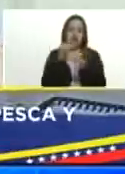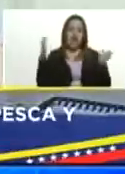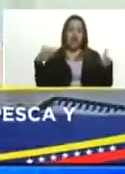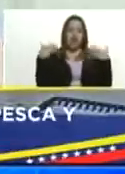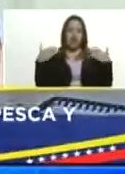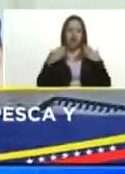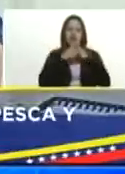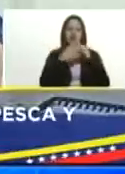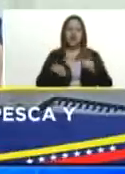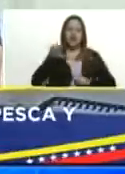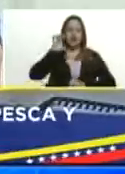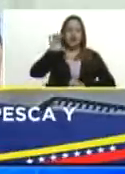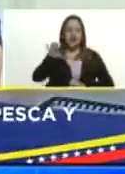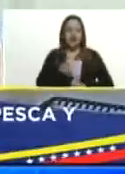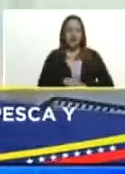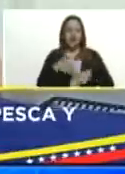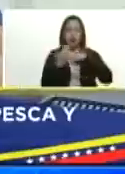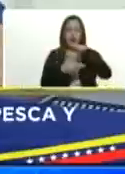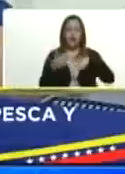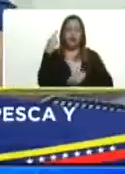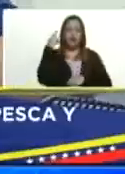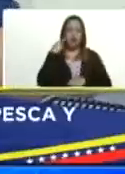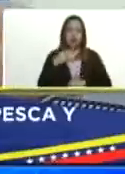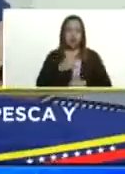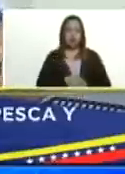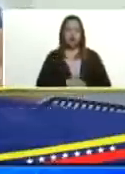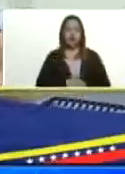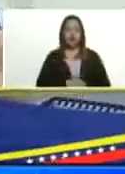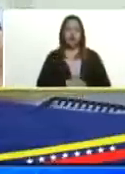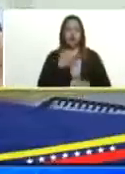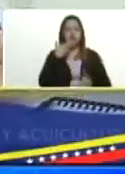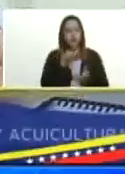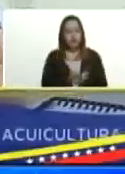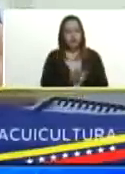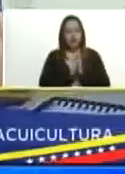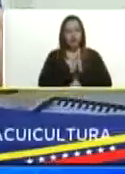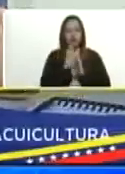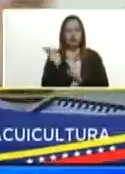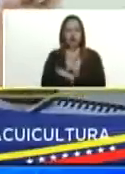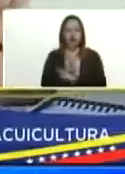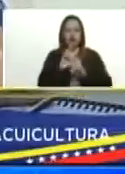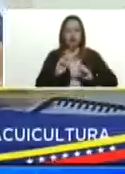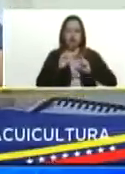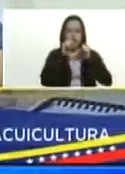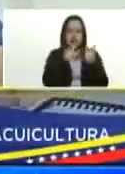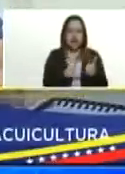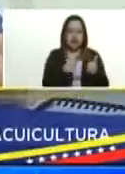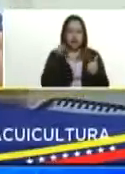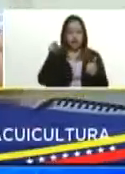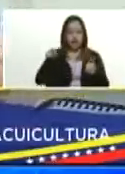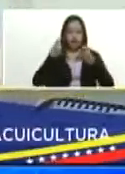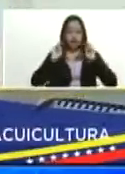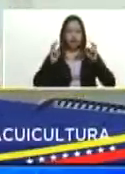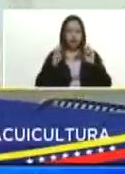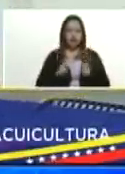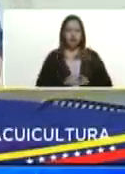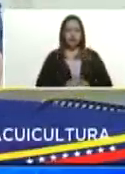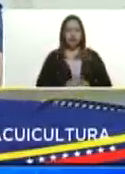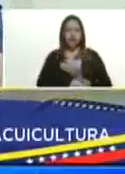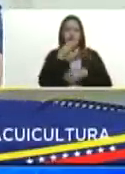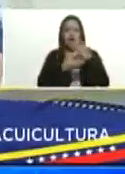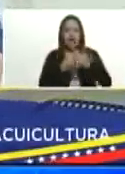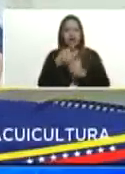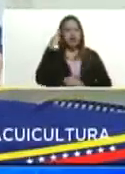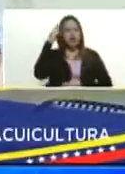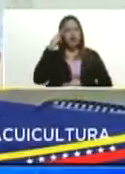alegrías para toda la patria, para la revolución bolivariana. Permíteme rapidito comenzar con este elemento solamente. Cuando se hace un análisis